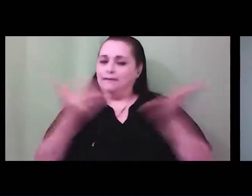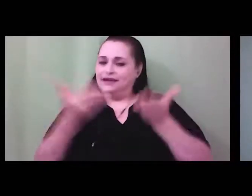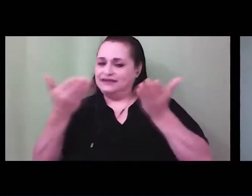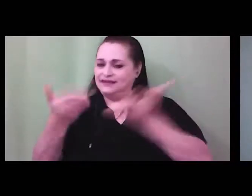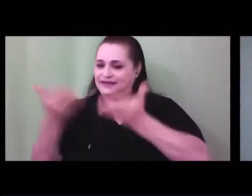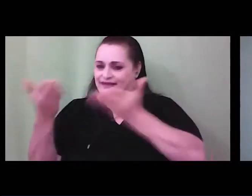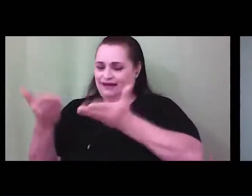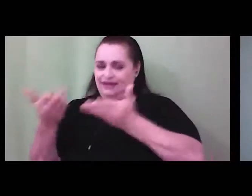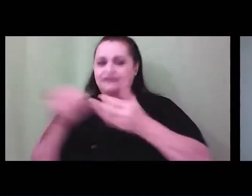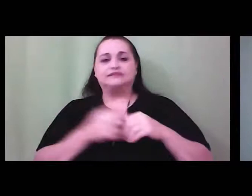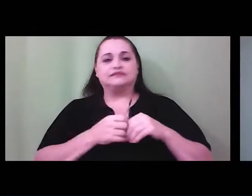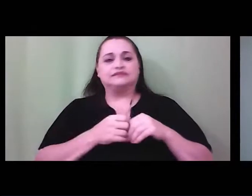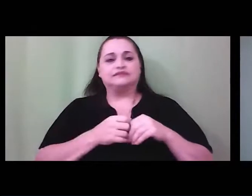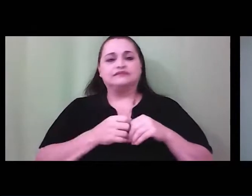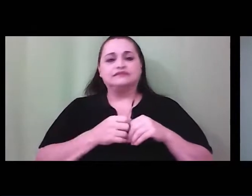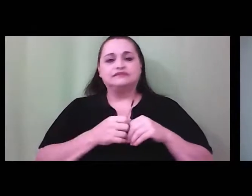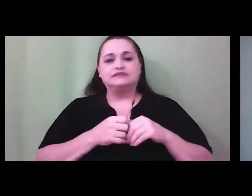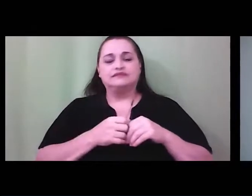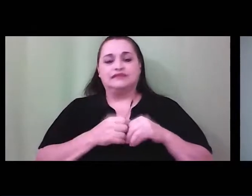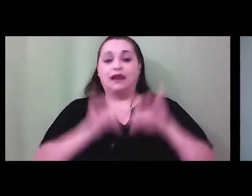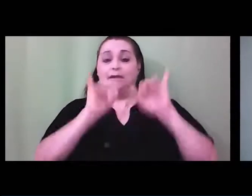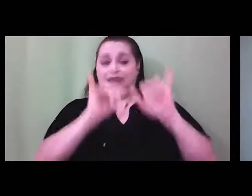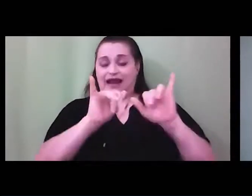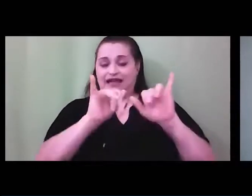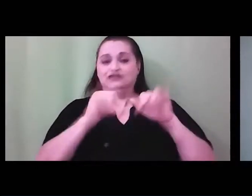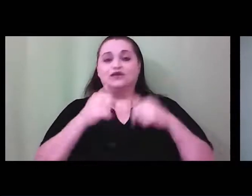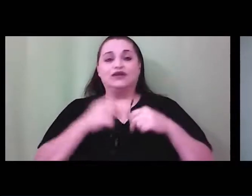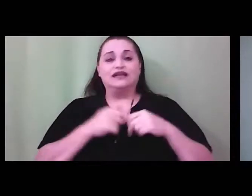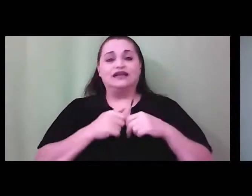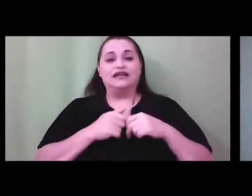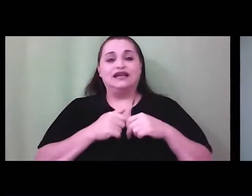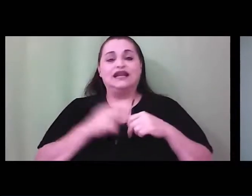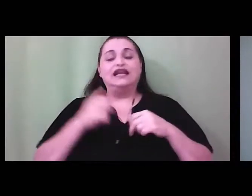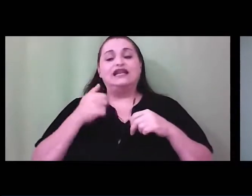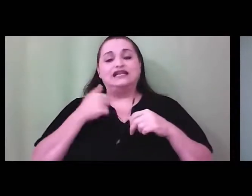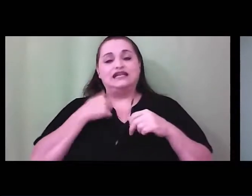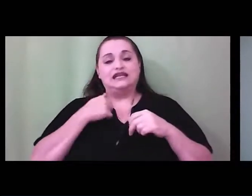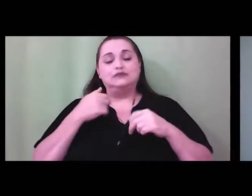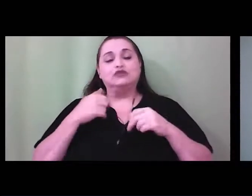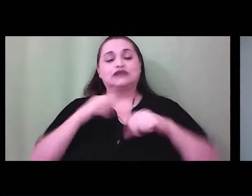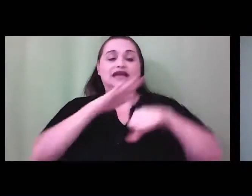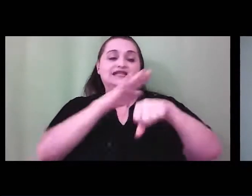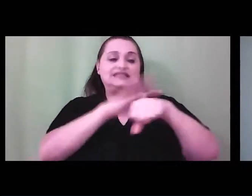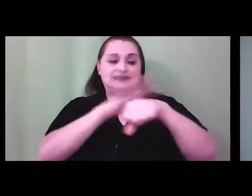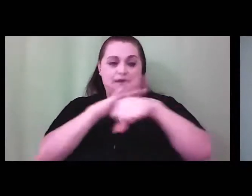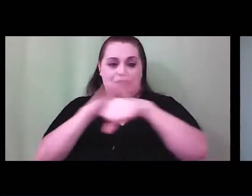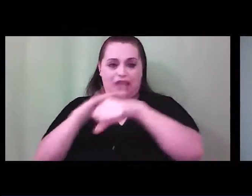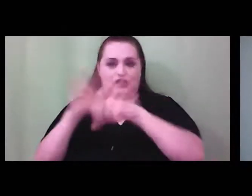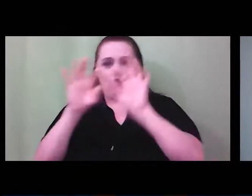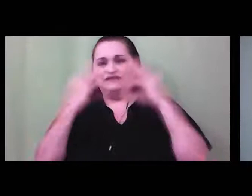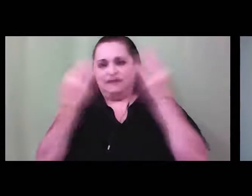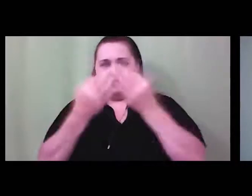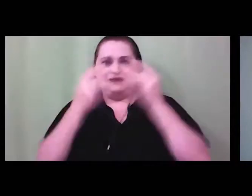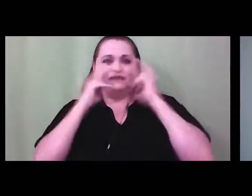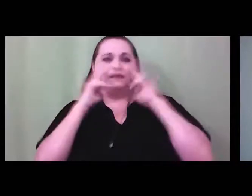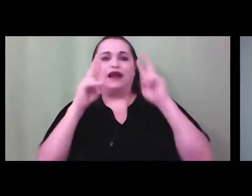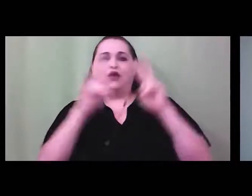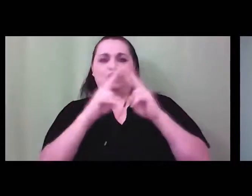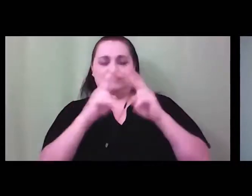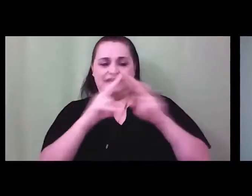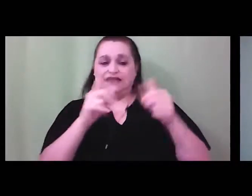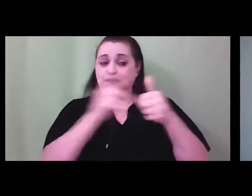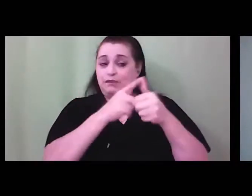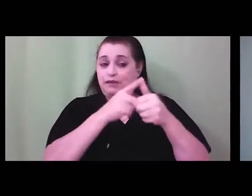presentando y para eso les voy a ir llamando para irlas conociendo. En